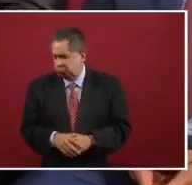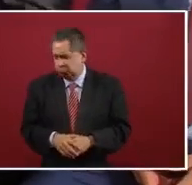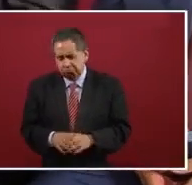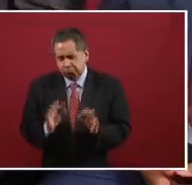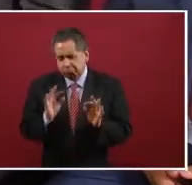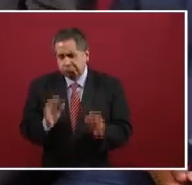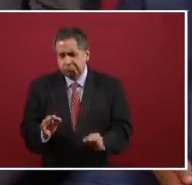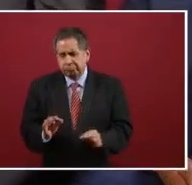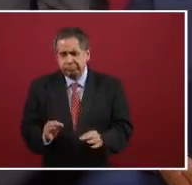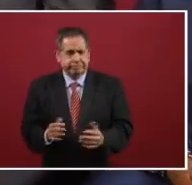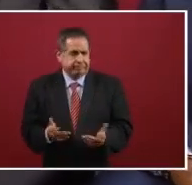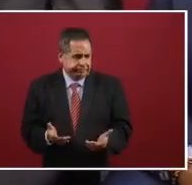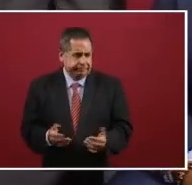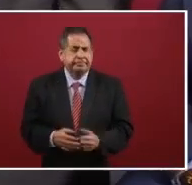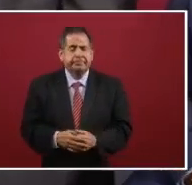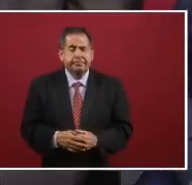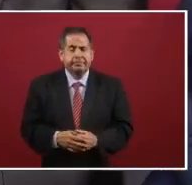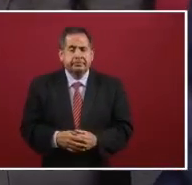Entonces,